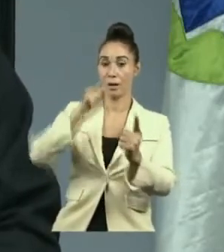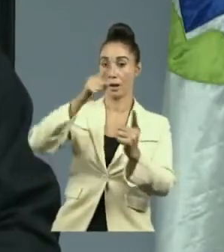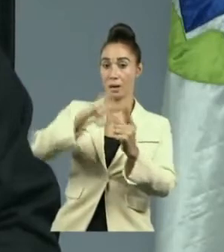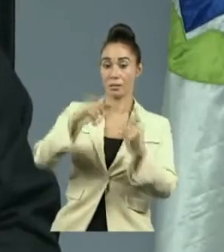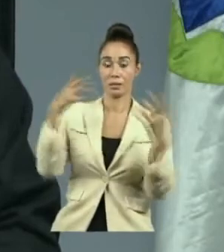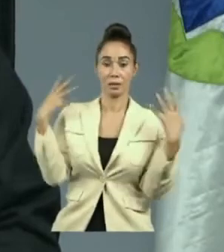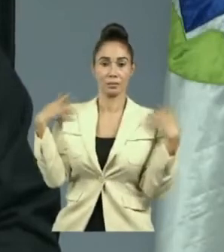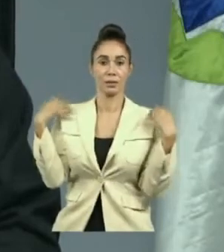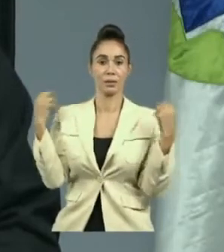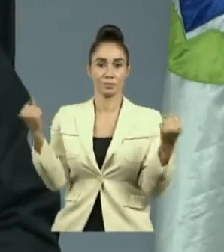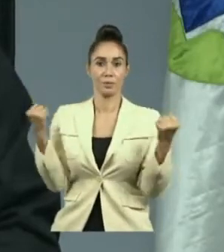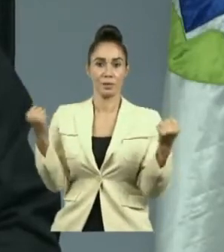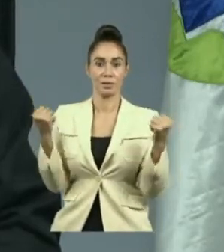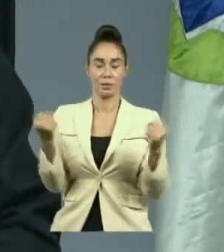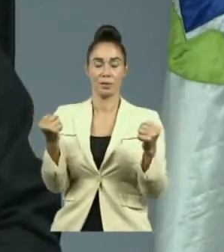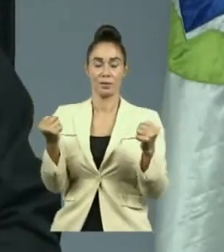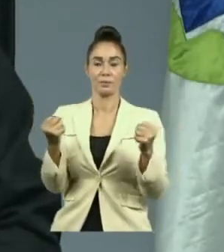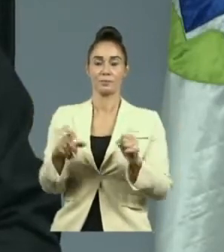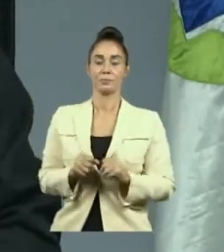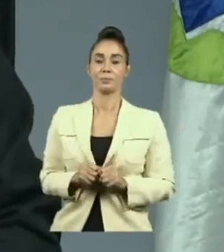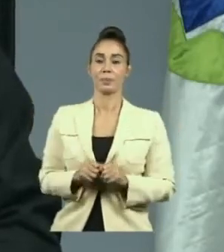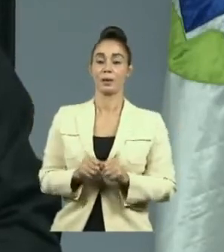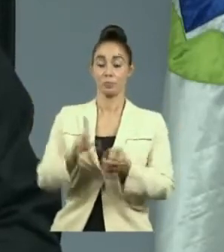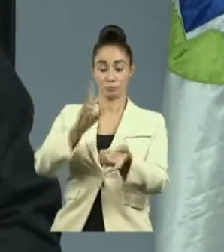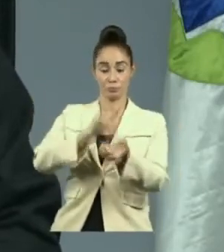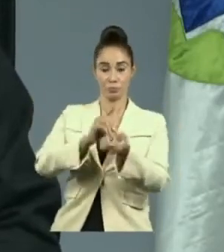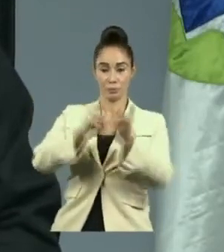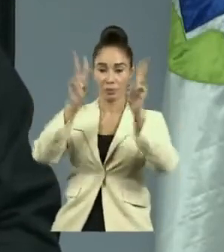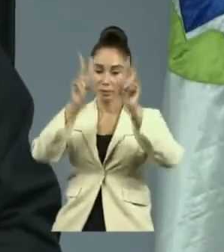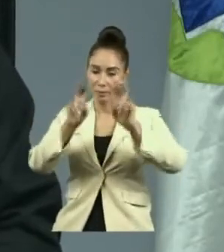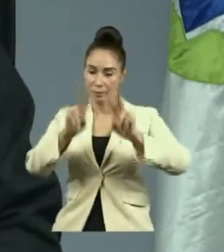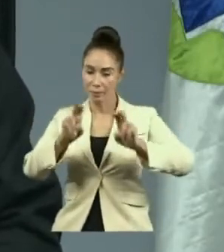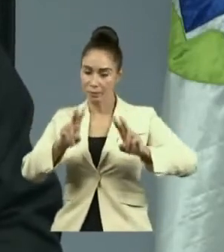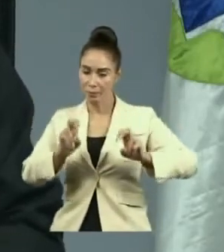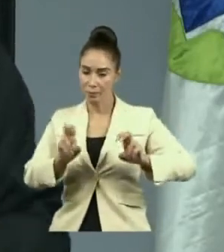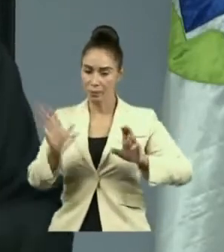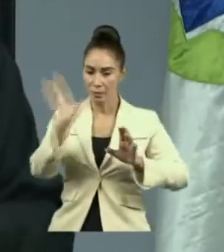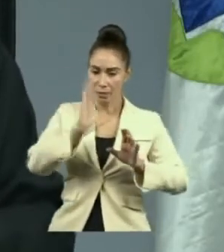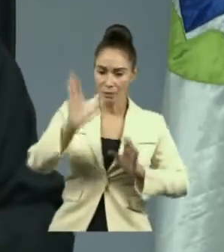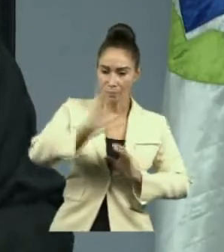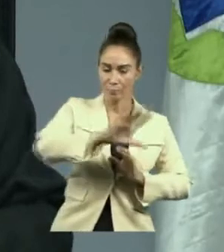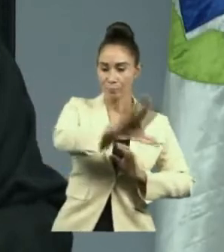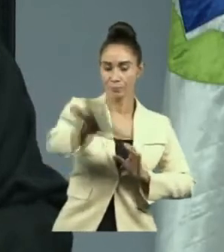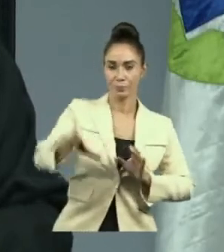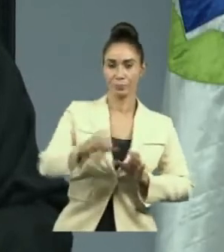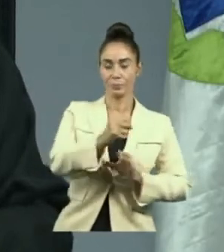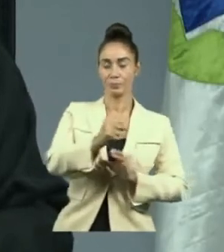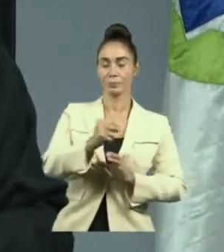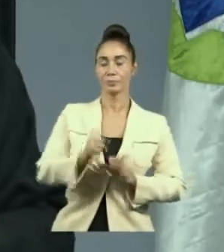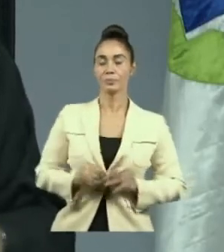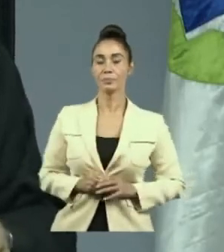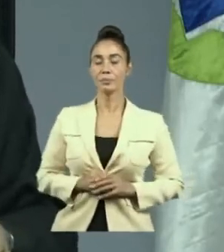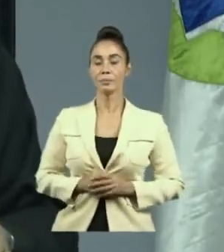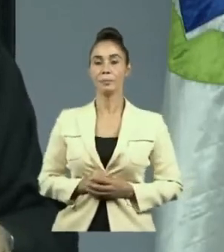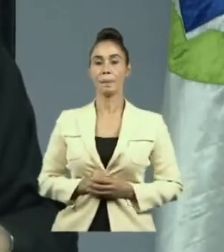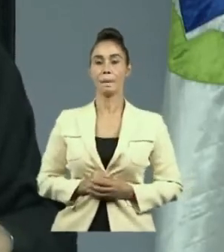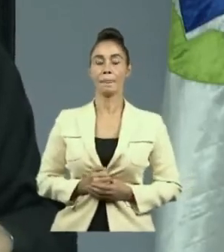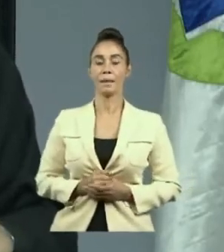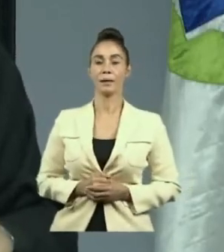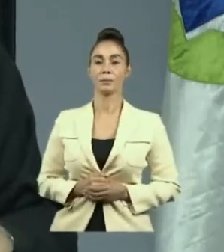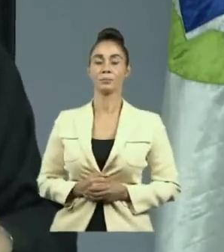o sea a través de las actividades de vigilancia investigación de campo igualmente queremos